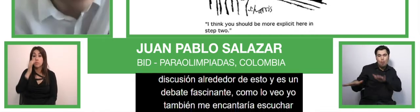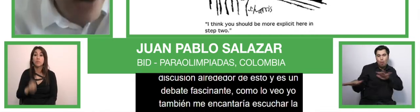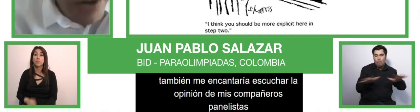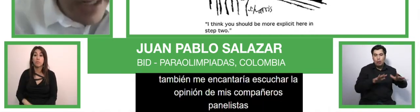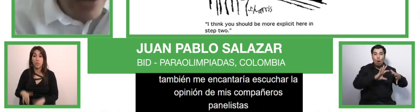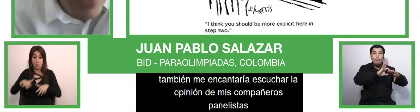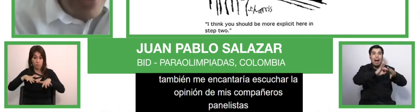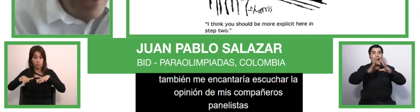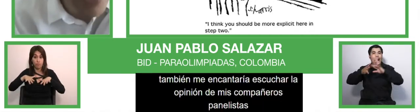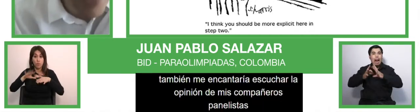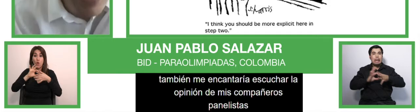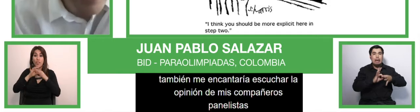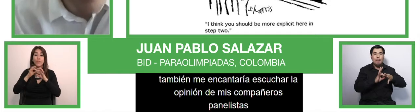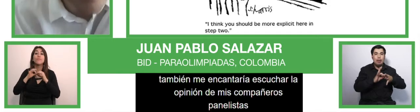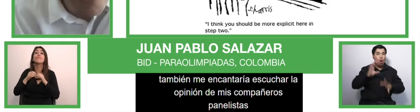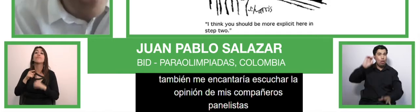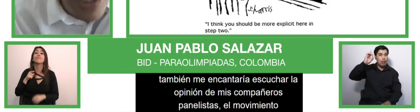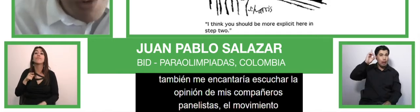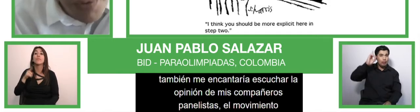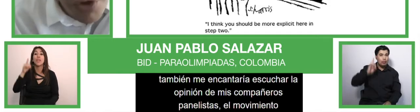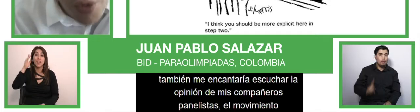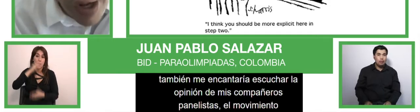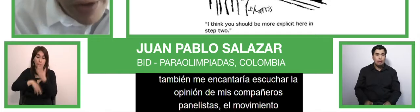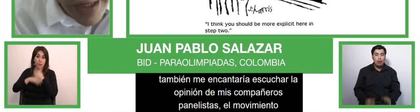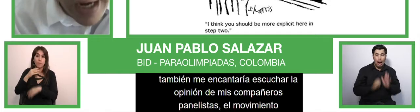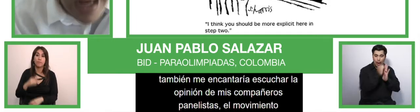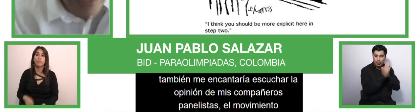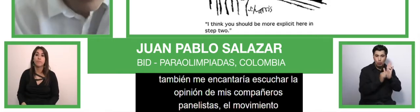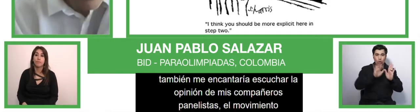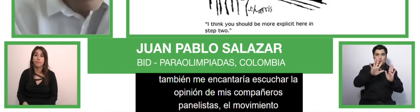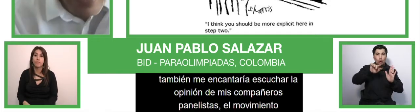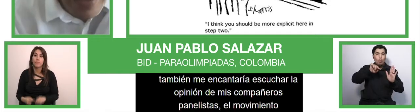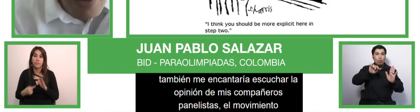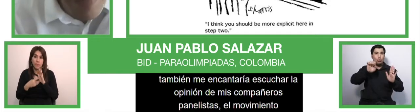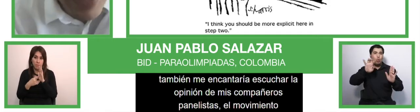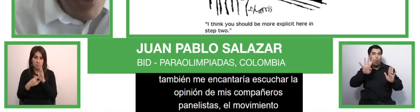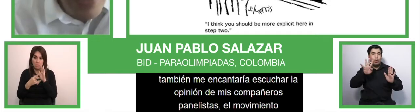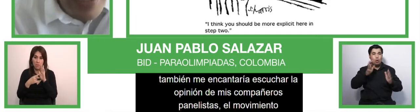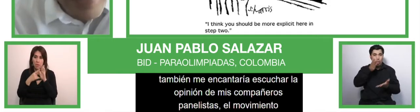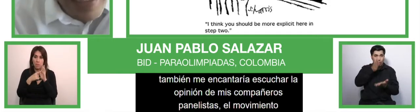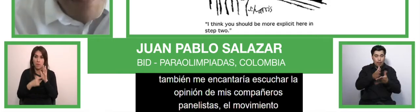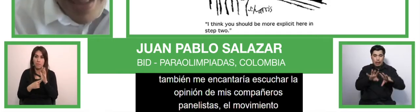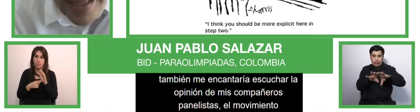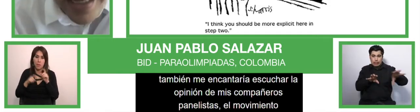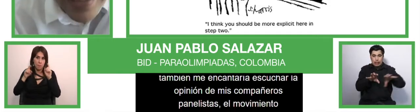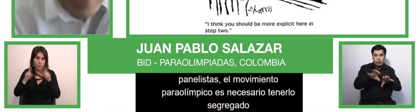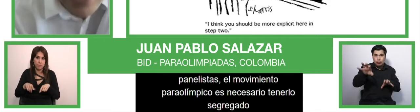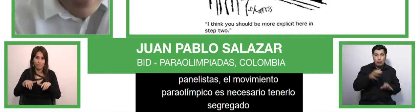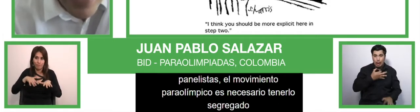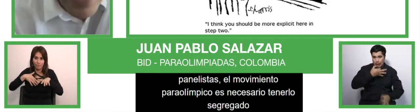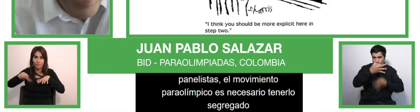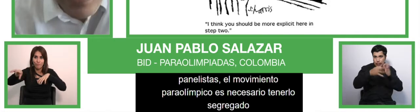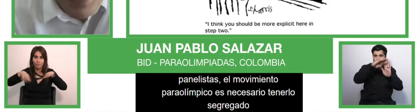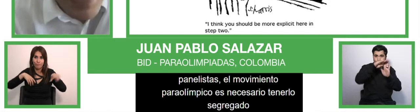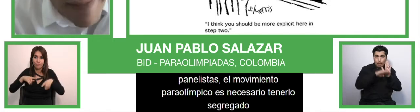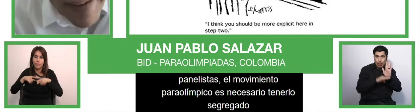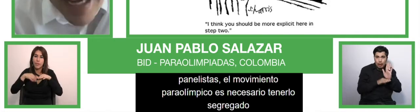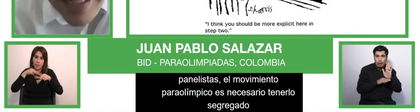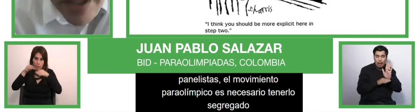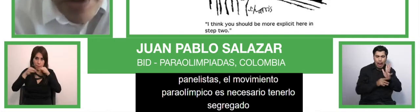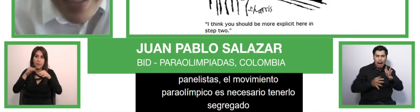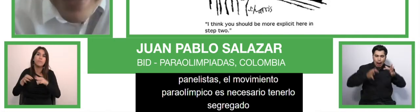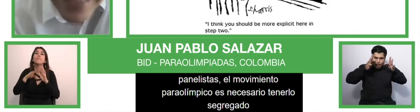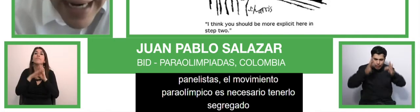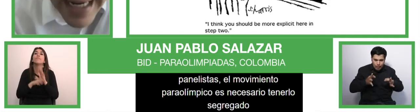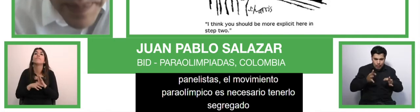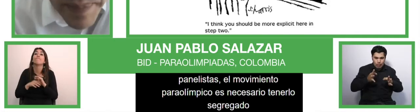es necesario tenerlo segregado según el artículo 5.4 de la convención, que dice que medidas específicas